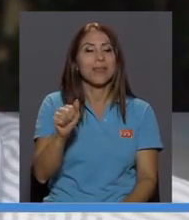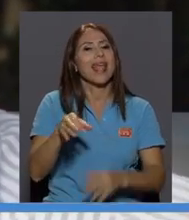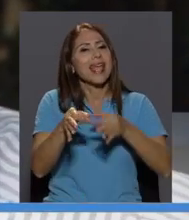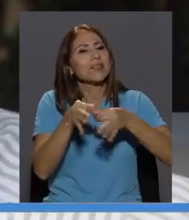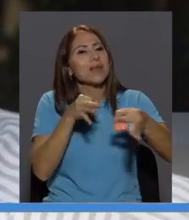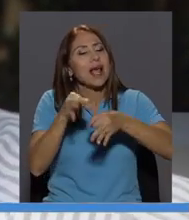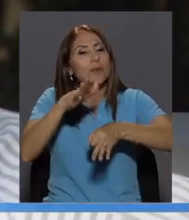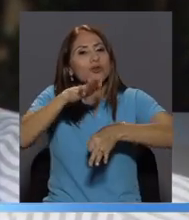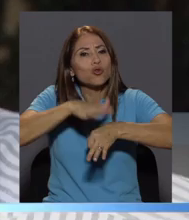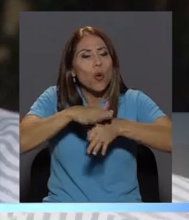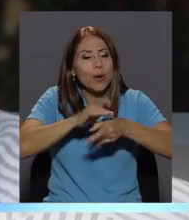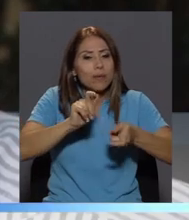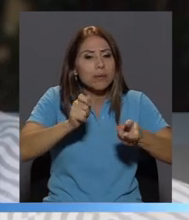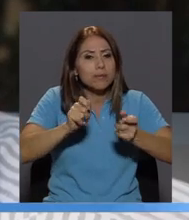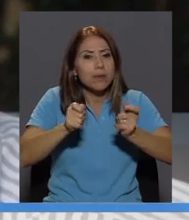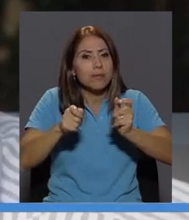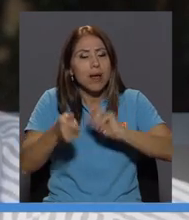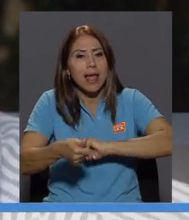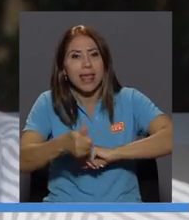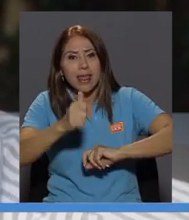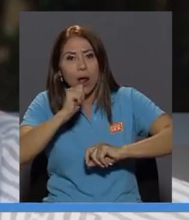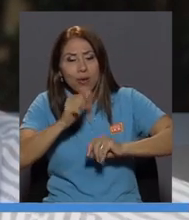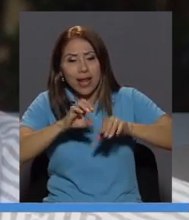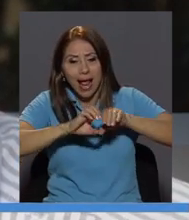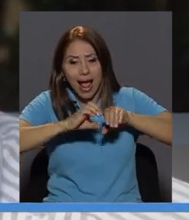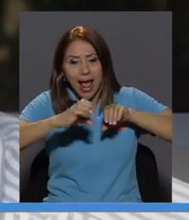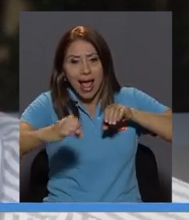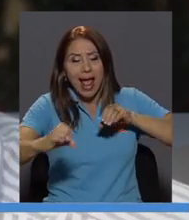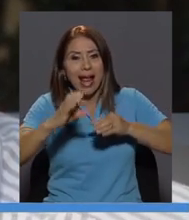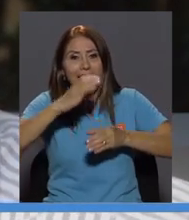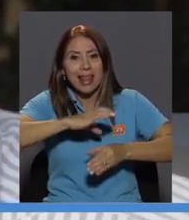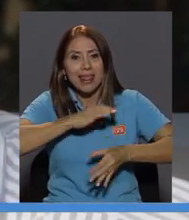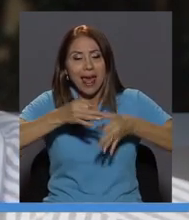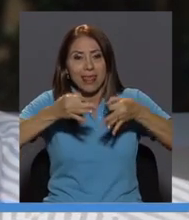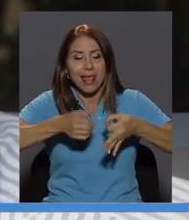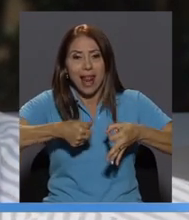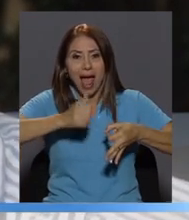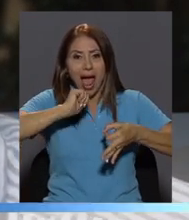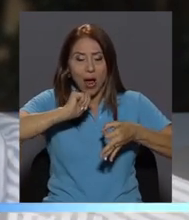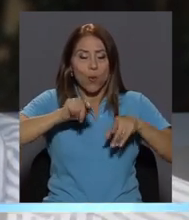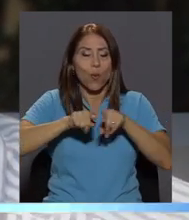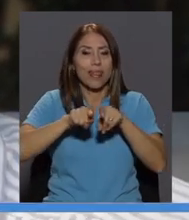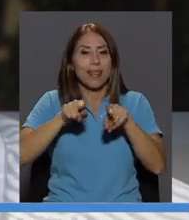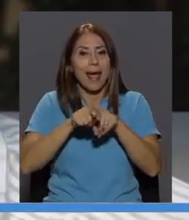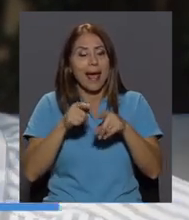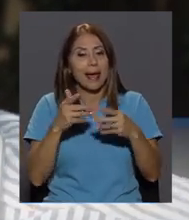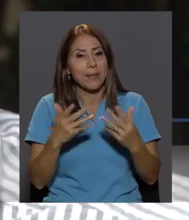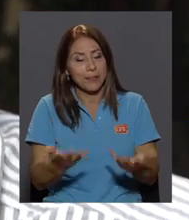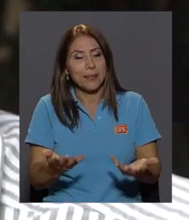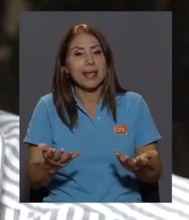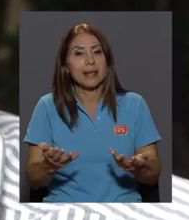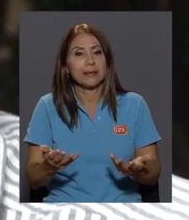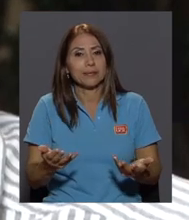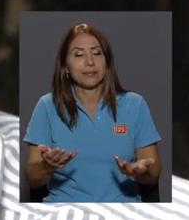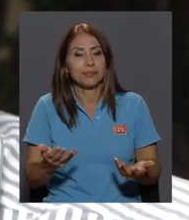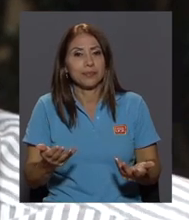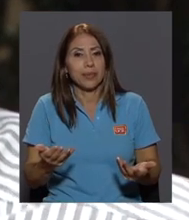que, digamos, el tema de calidad del agua, acerca también